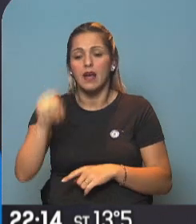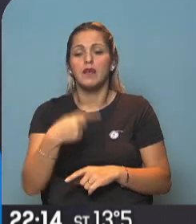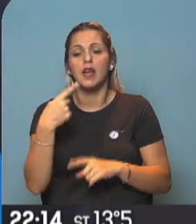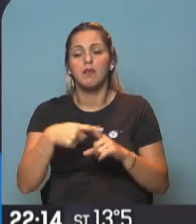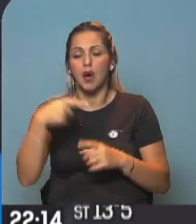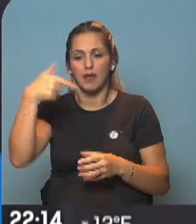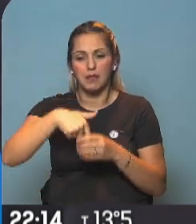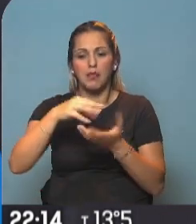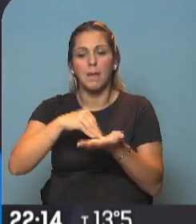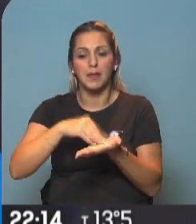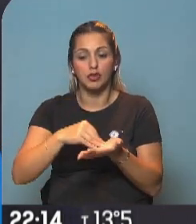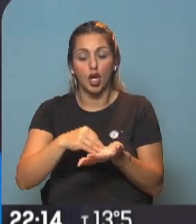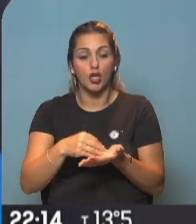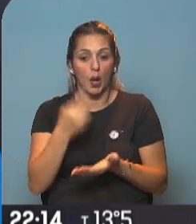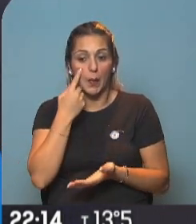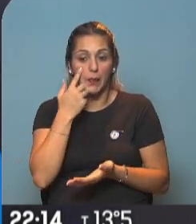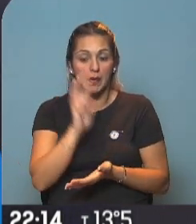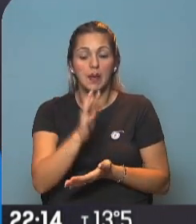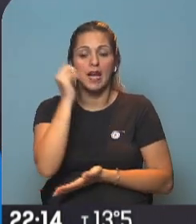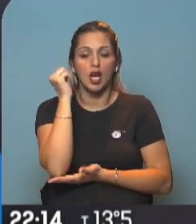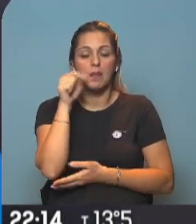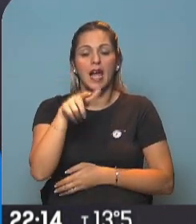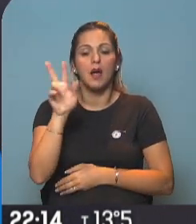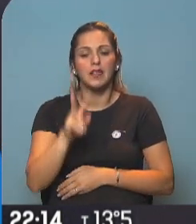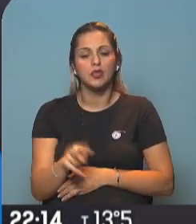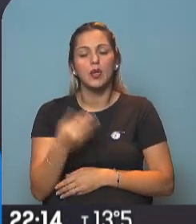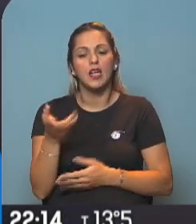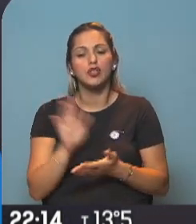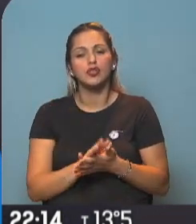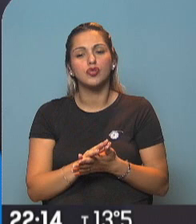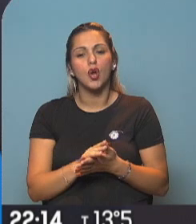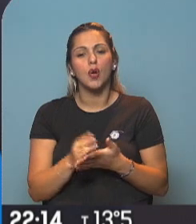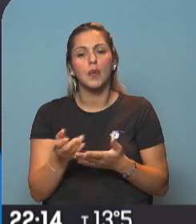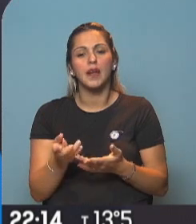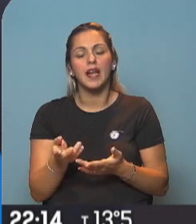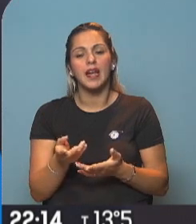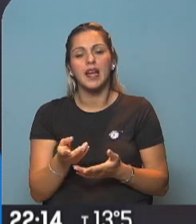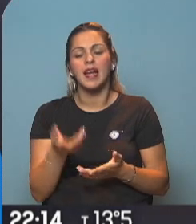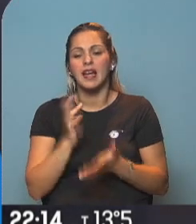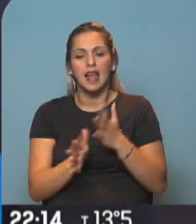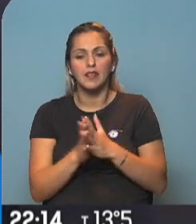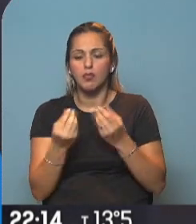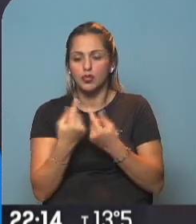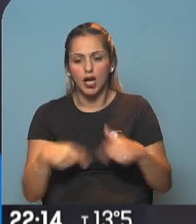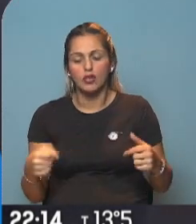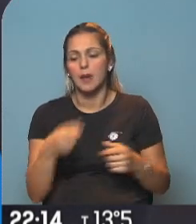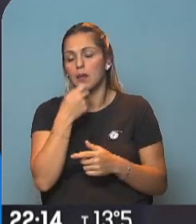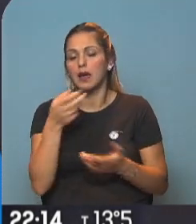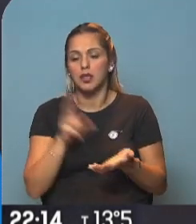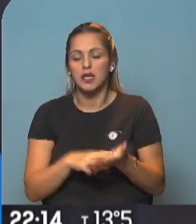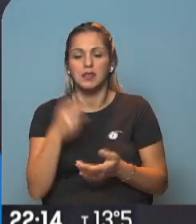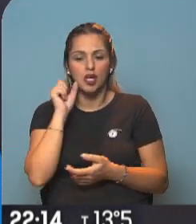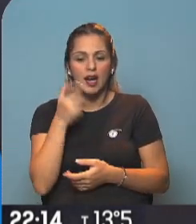lo único que se mantiene vivo económicamente en Venezuela, que es la cuestión de la gratuidad de un montón de cosas. En Venezuela, los servicios públicos, el gas,